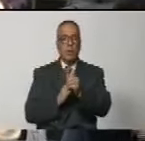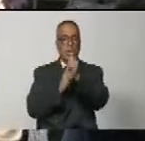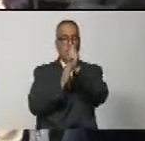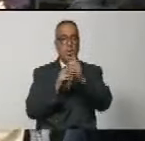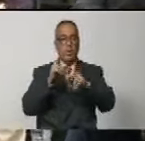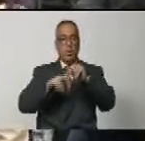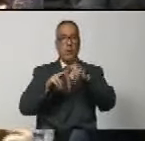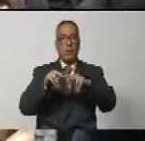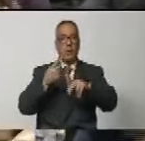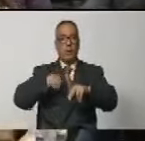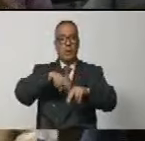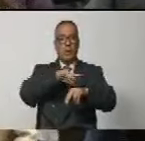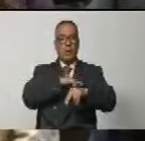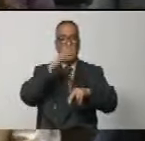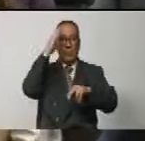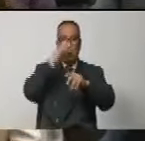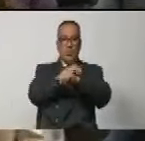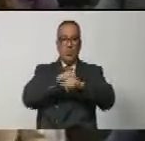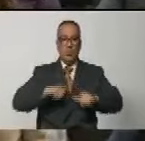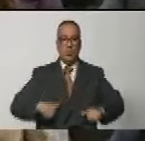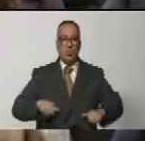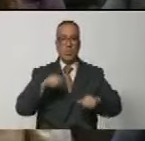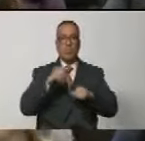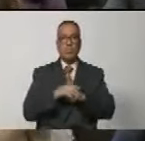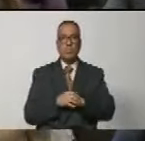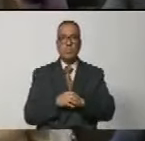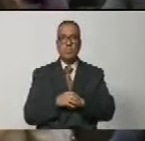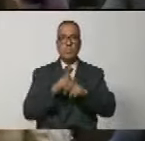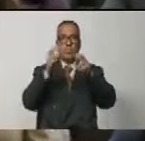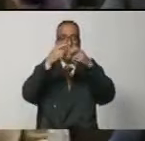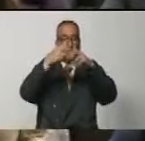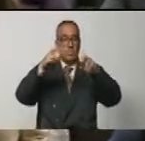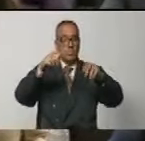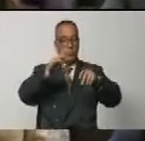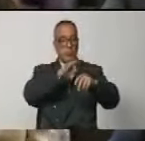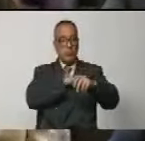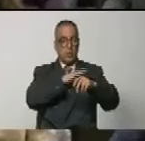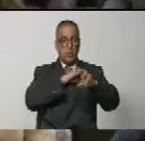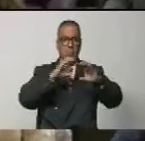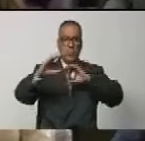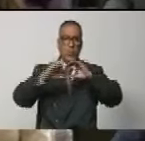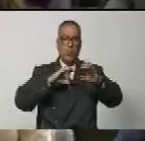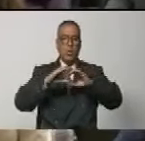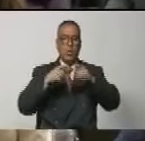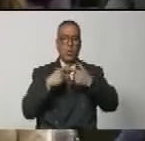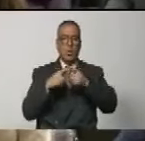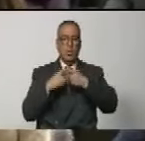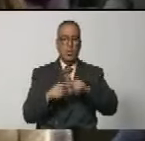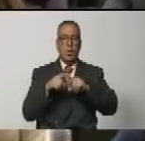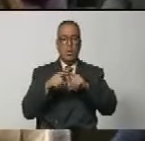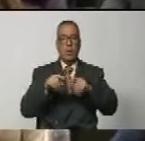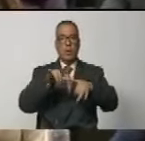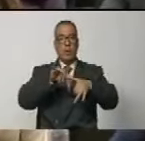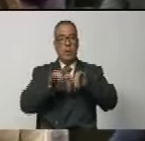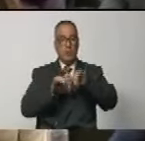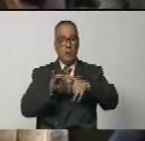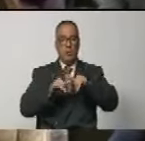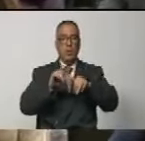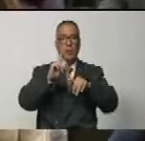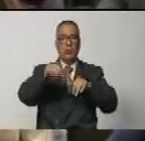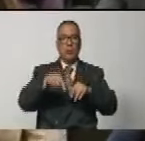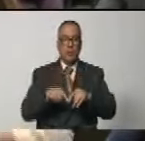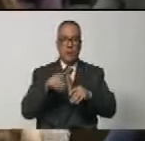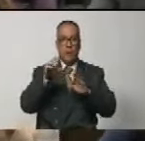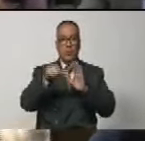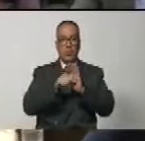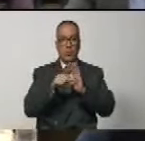formado en nuestras Fuerzas Armadas con títulos en comunicaciones y luego con ingeniería también en la